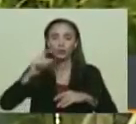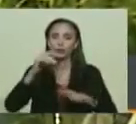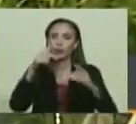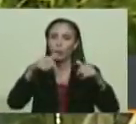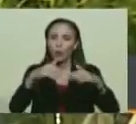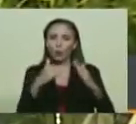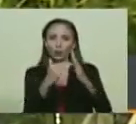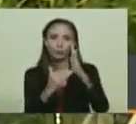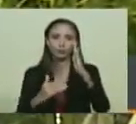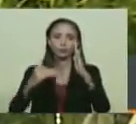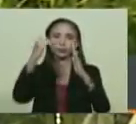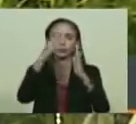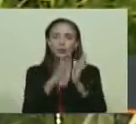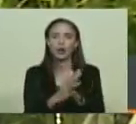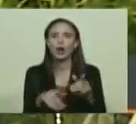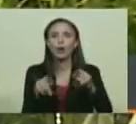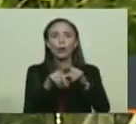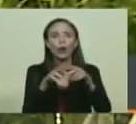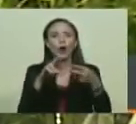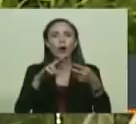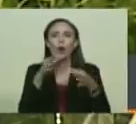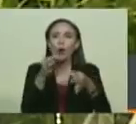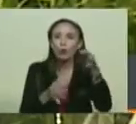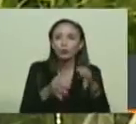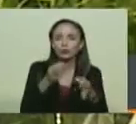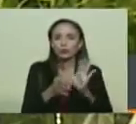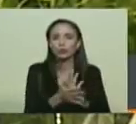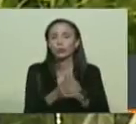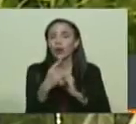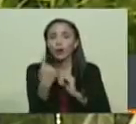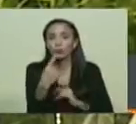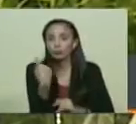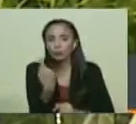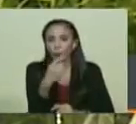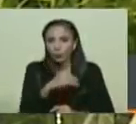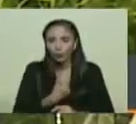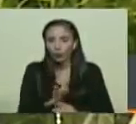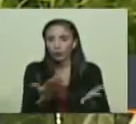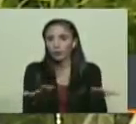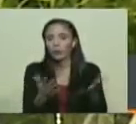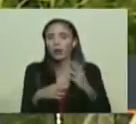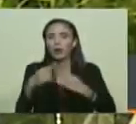ascendiendo en justicia, que solo es posible en revolución,